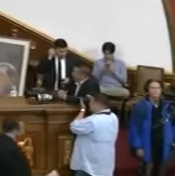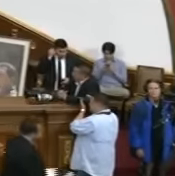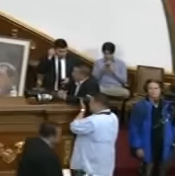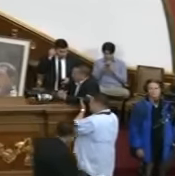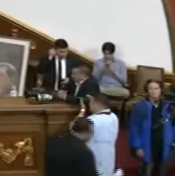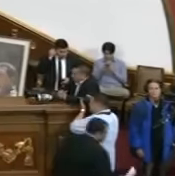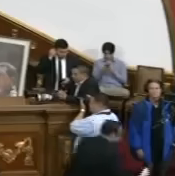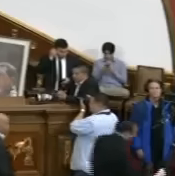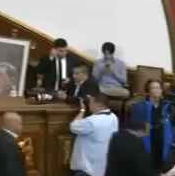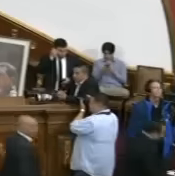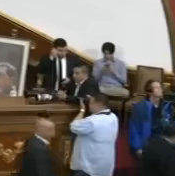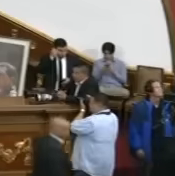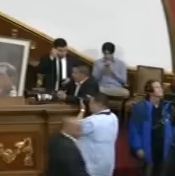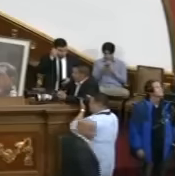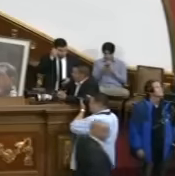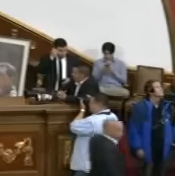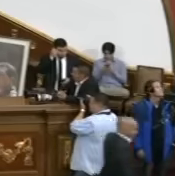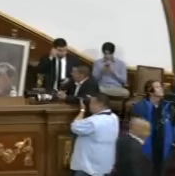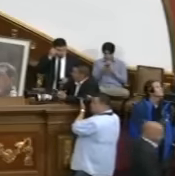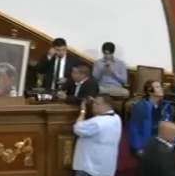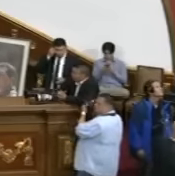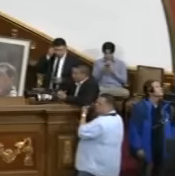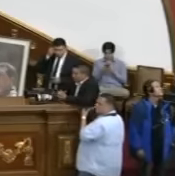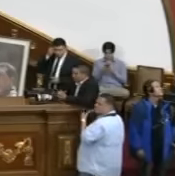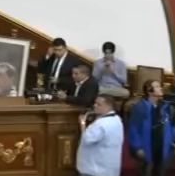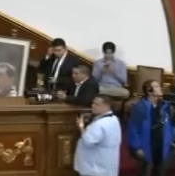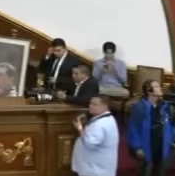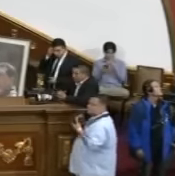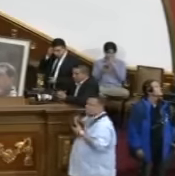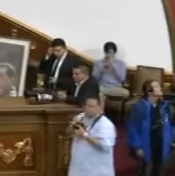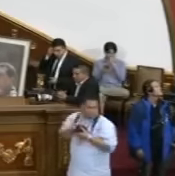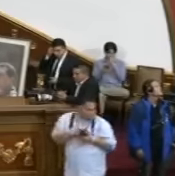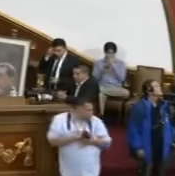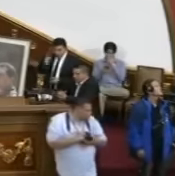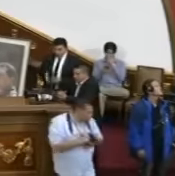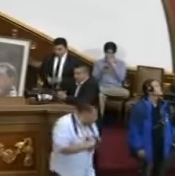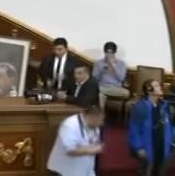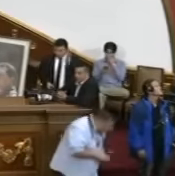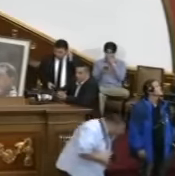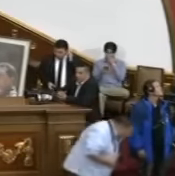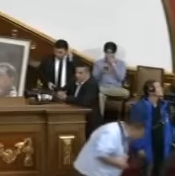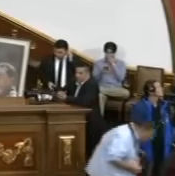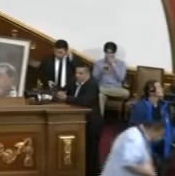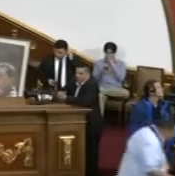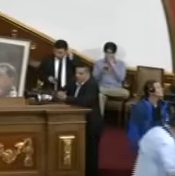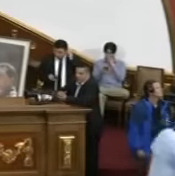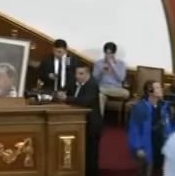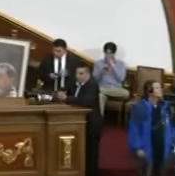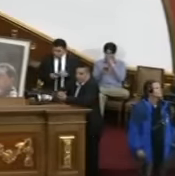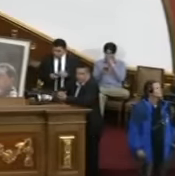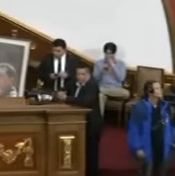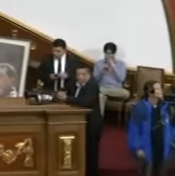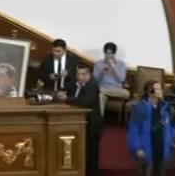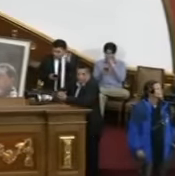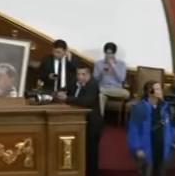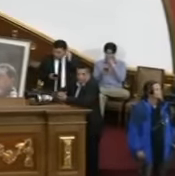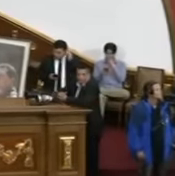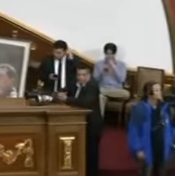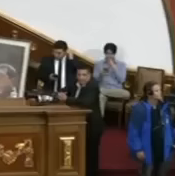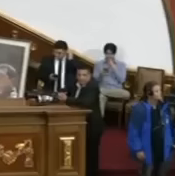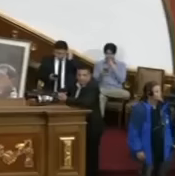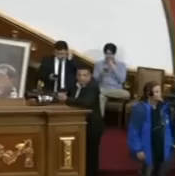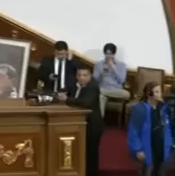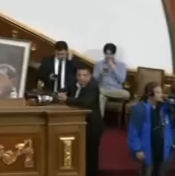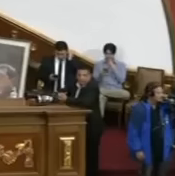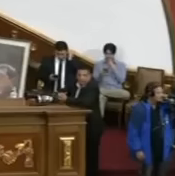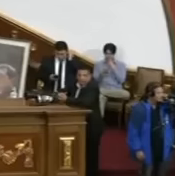Ciudadana secretaria, sírvase a informar si hay quórum. Hay quórum, ciudadano presidente. Se abre la sesión. Ciudadano subsecretario, sírvase